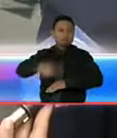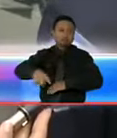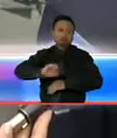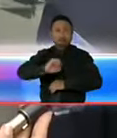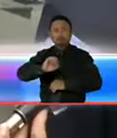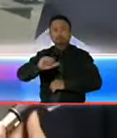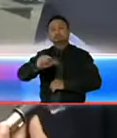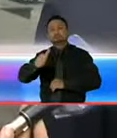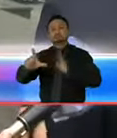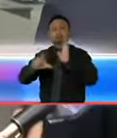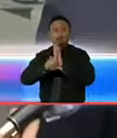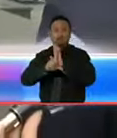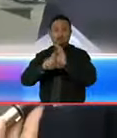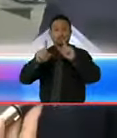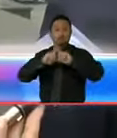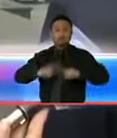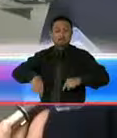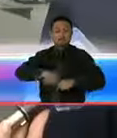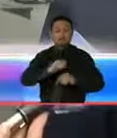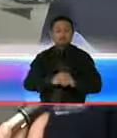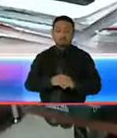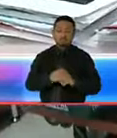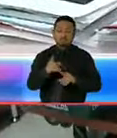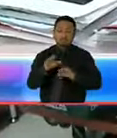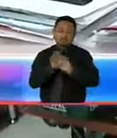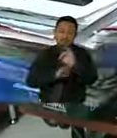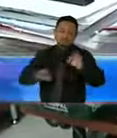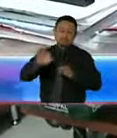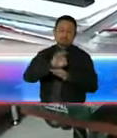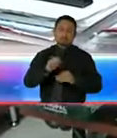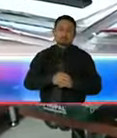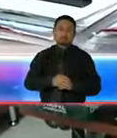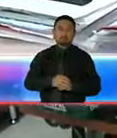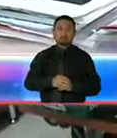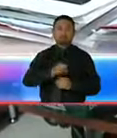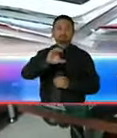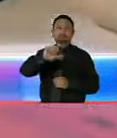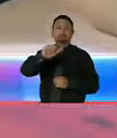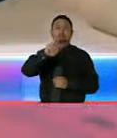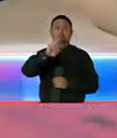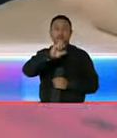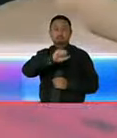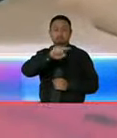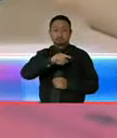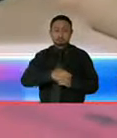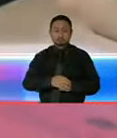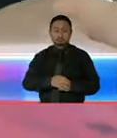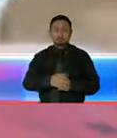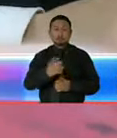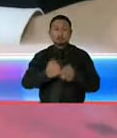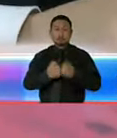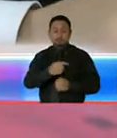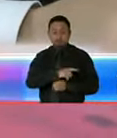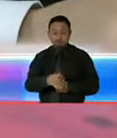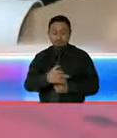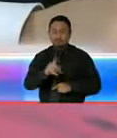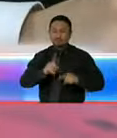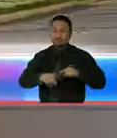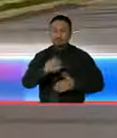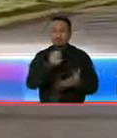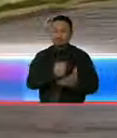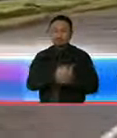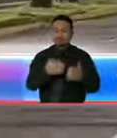ley, pero sin embargo lo hicieron al revés. Según Carrión, este decreto afectó a la adquisición de equipamientos de la